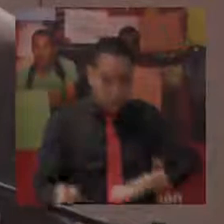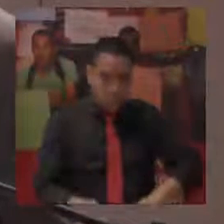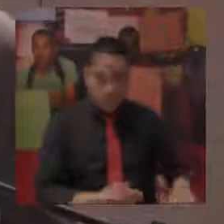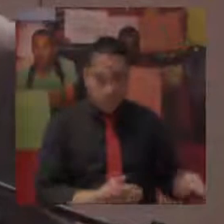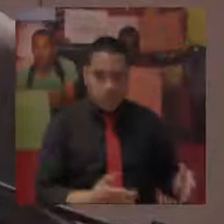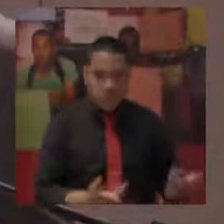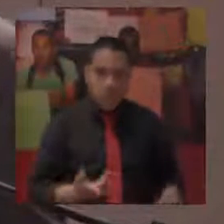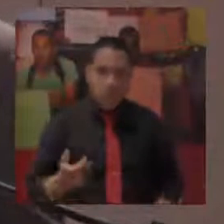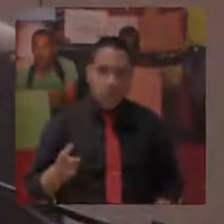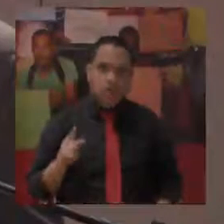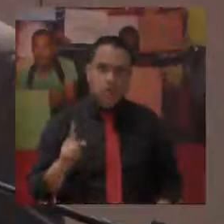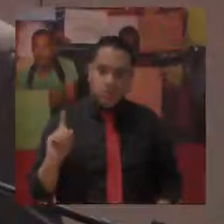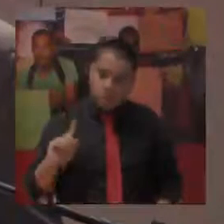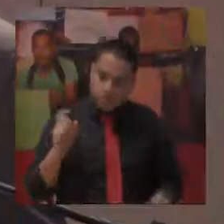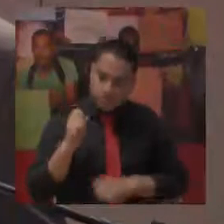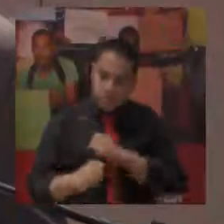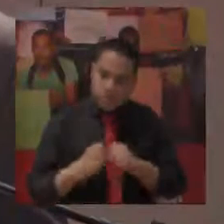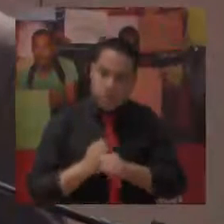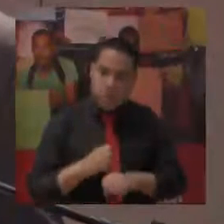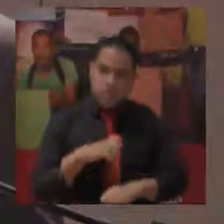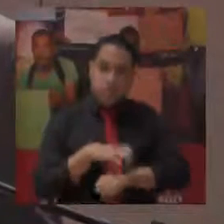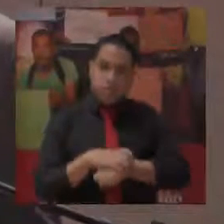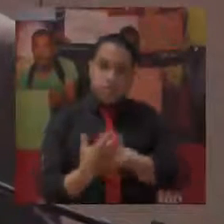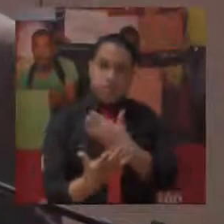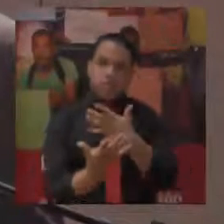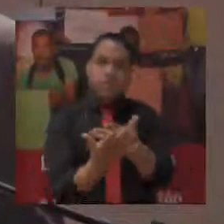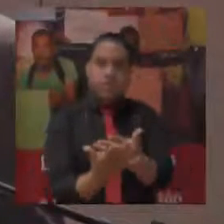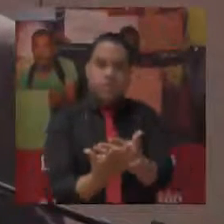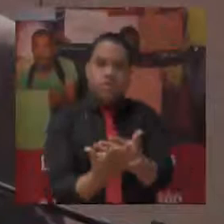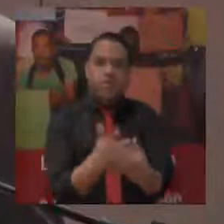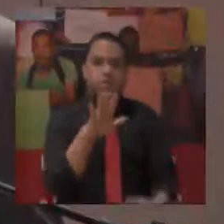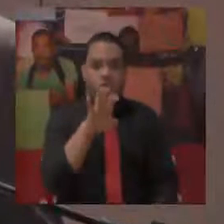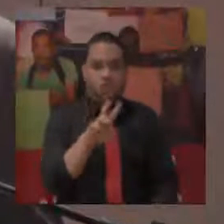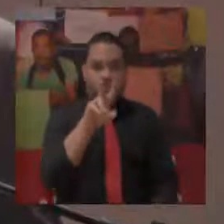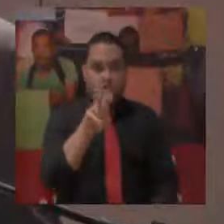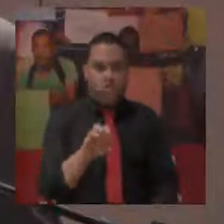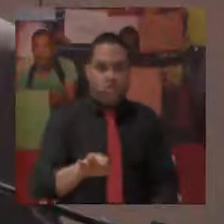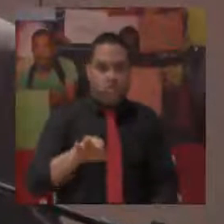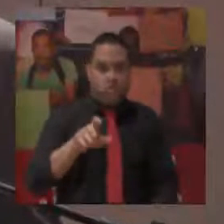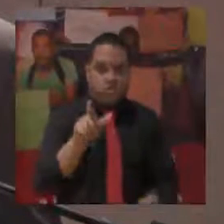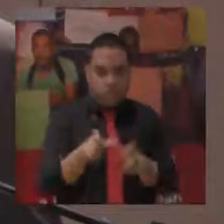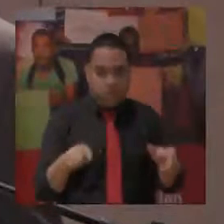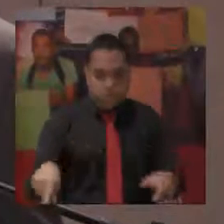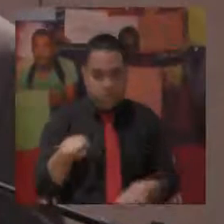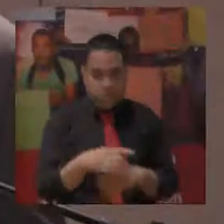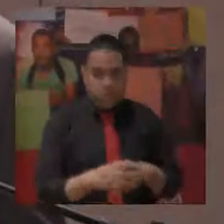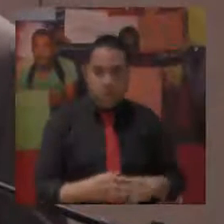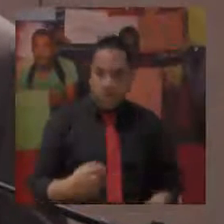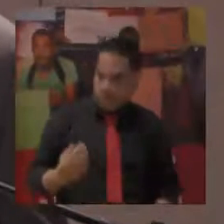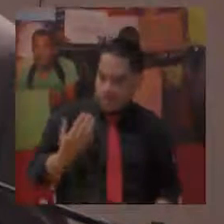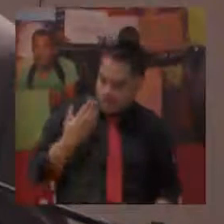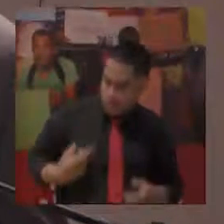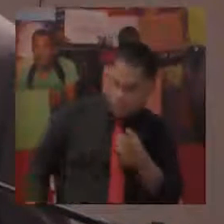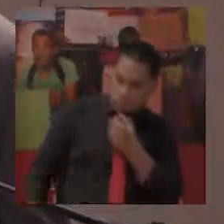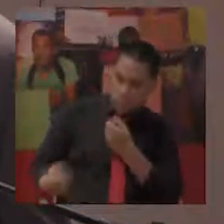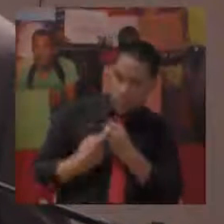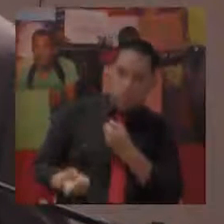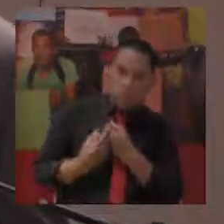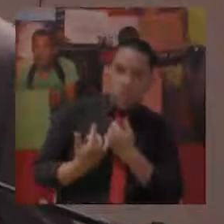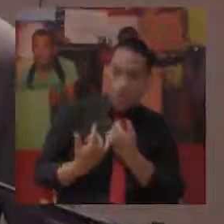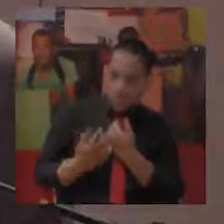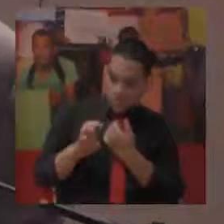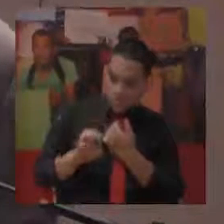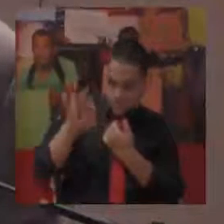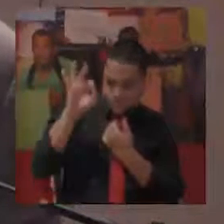haber pasado por varios años de cárcel. 97 personas de estas ingresaron a nuestro proceso el año pasado y hoy el 100%